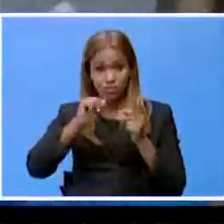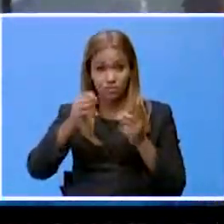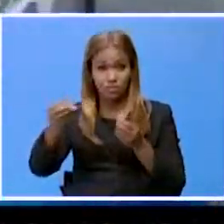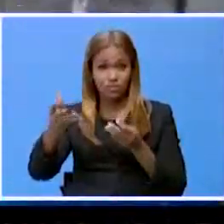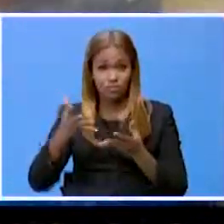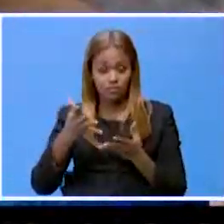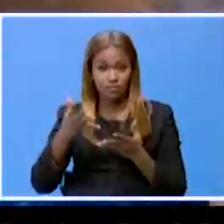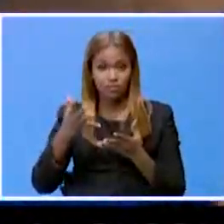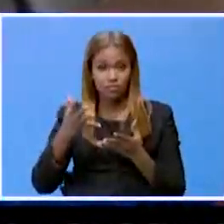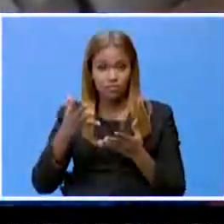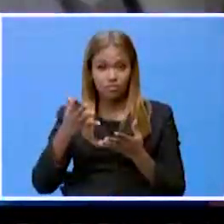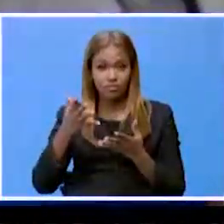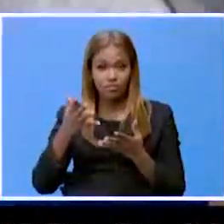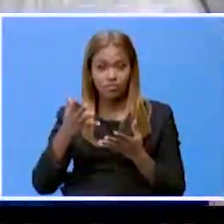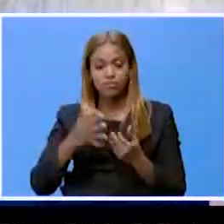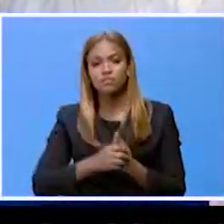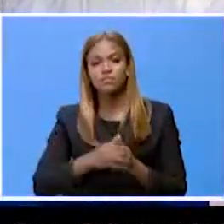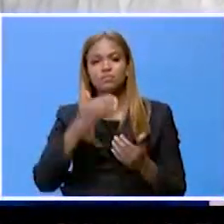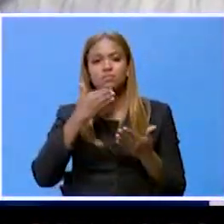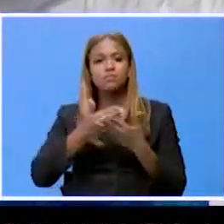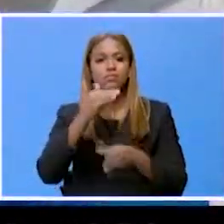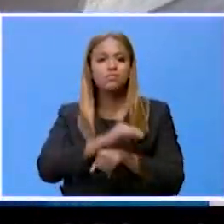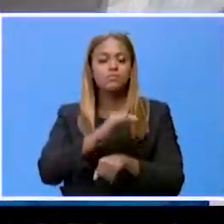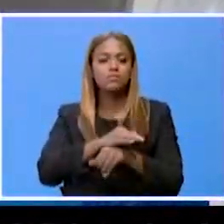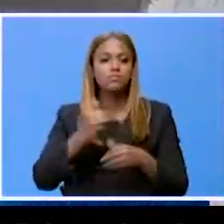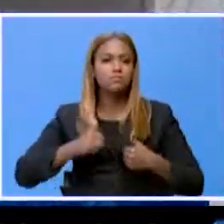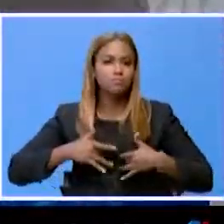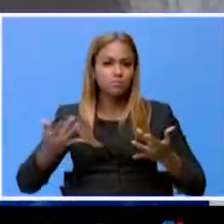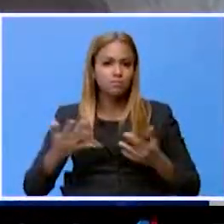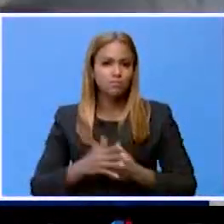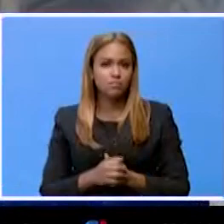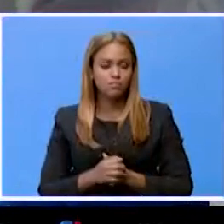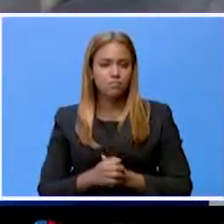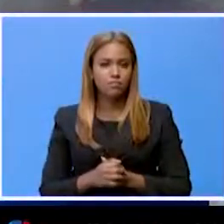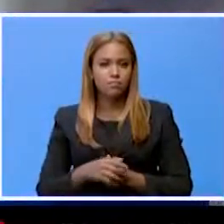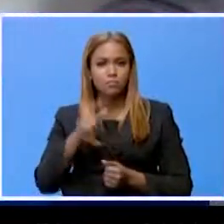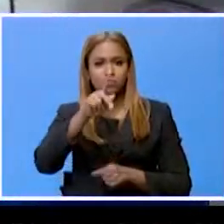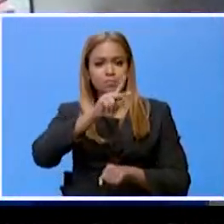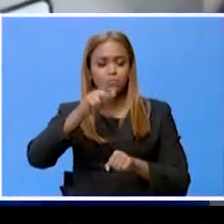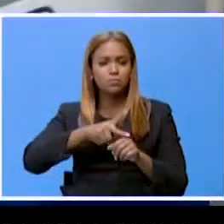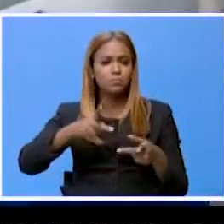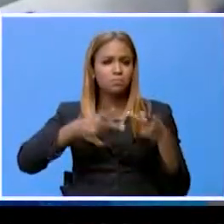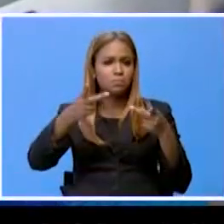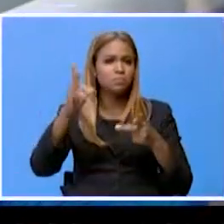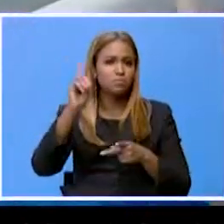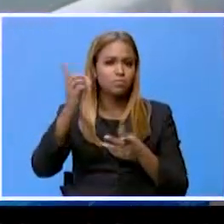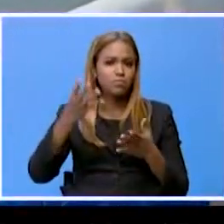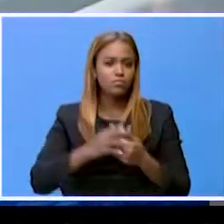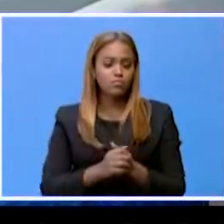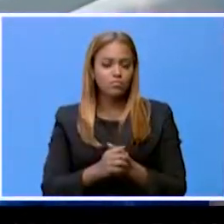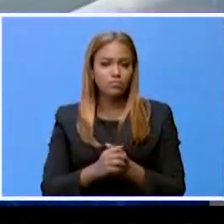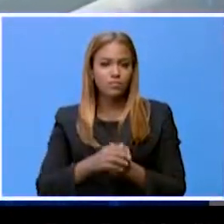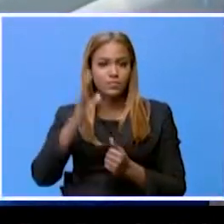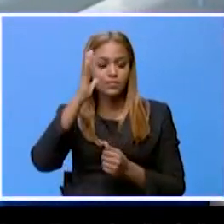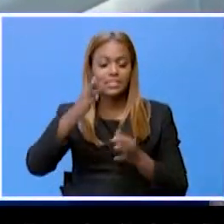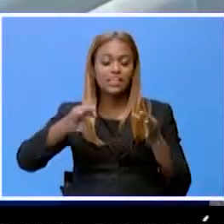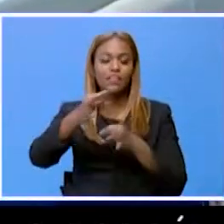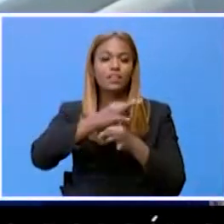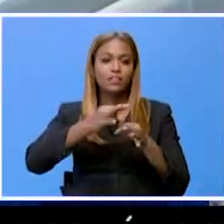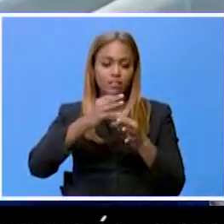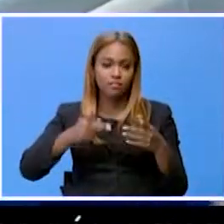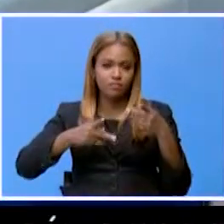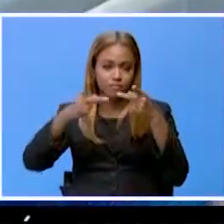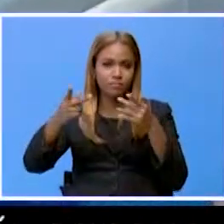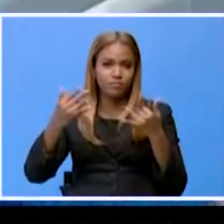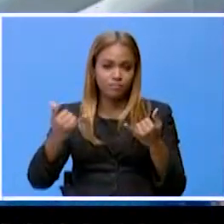cuenten. Hola, buenas tardes, ¿cómo está? ¿Hacia qué provincia del país se dirige? Hacia San Francisco de Macorís.